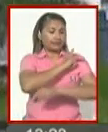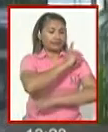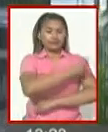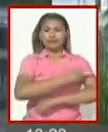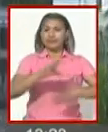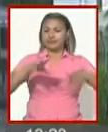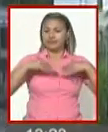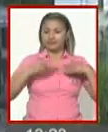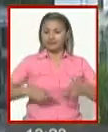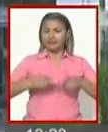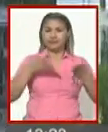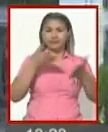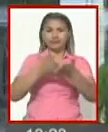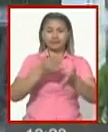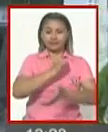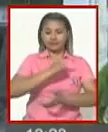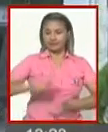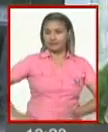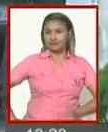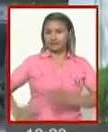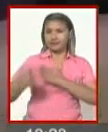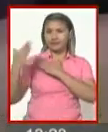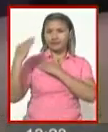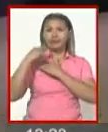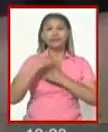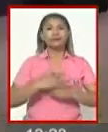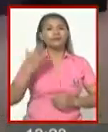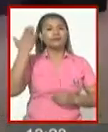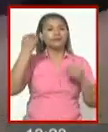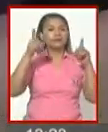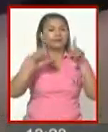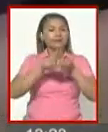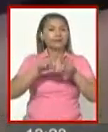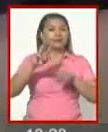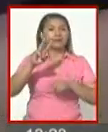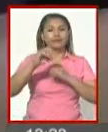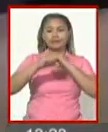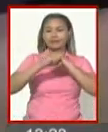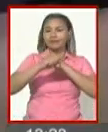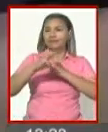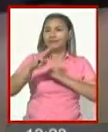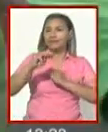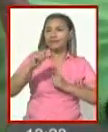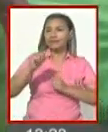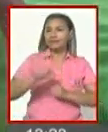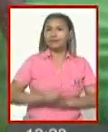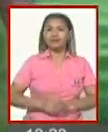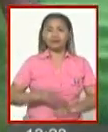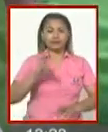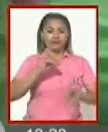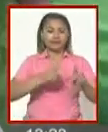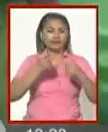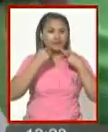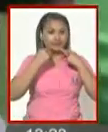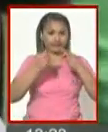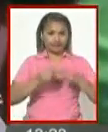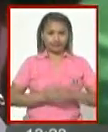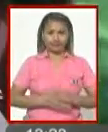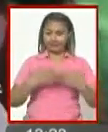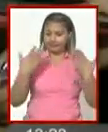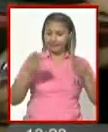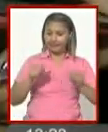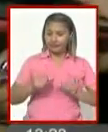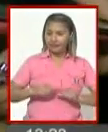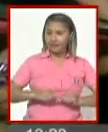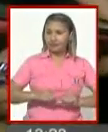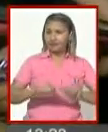Distrito admitió la denuncia contra el alcalde cruceño Percy Fernández por el acuerdo con la empresa Max, concejales y parlamentarios se pronunciaron. Si estamos